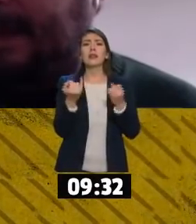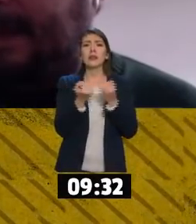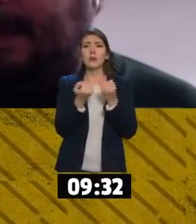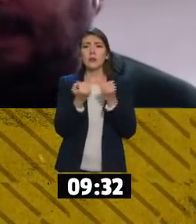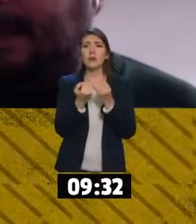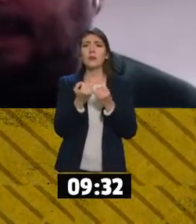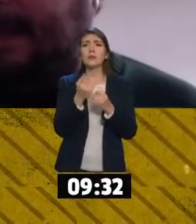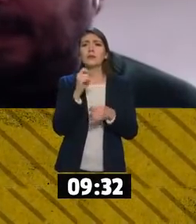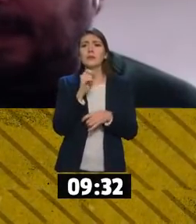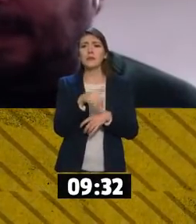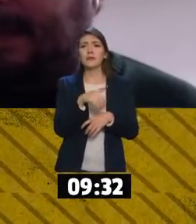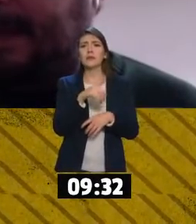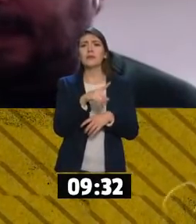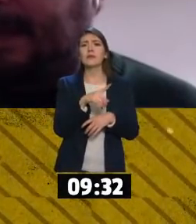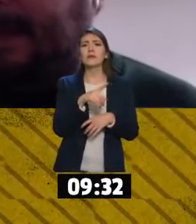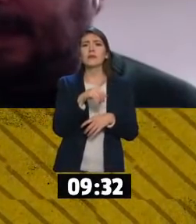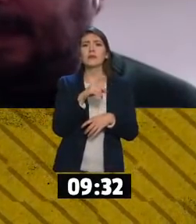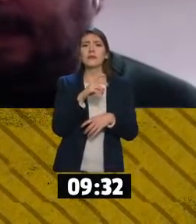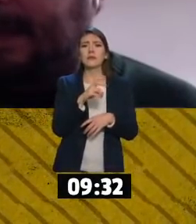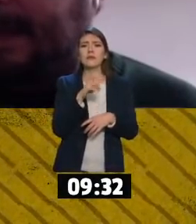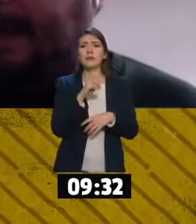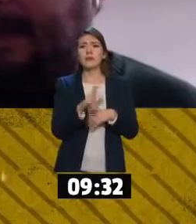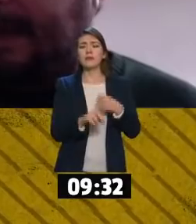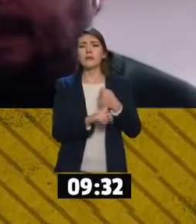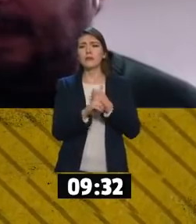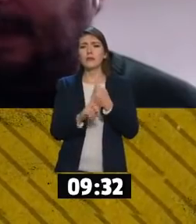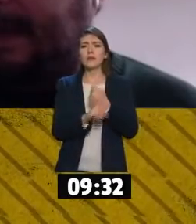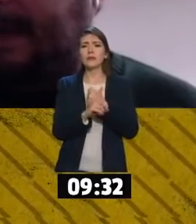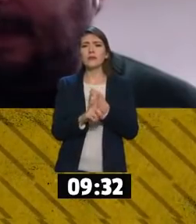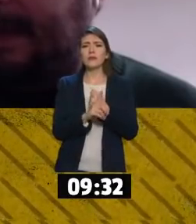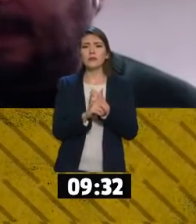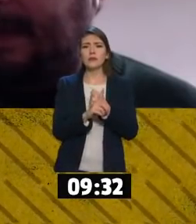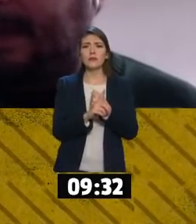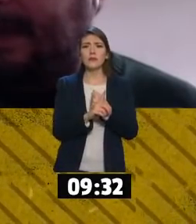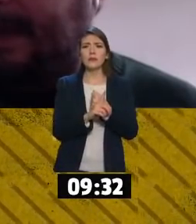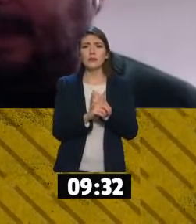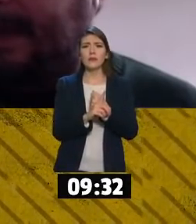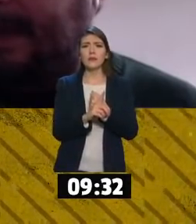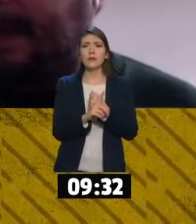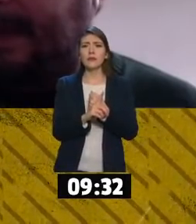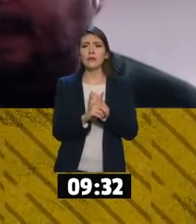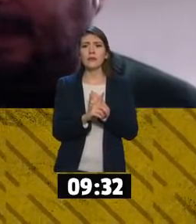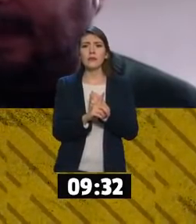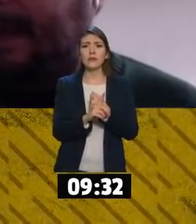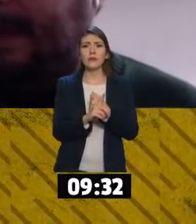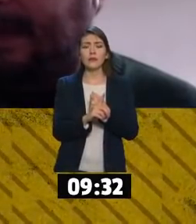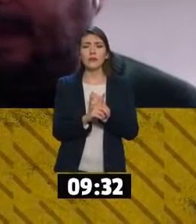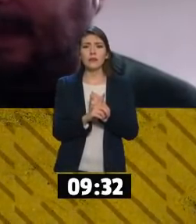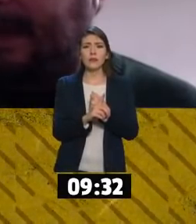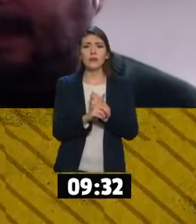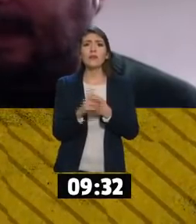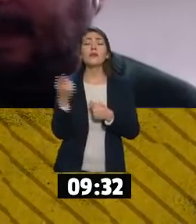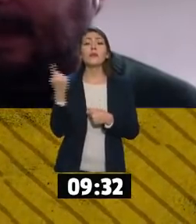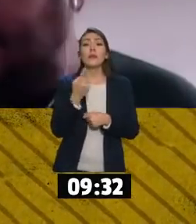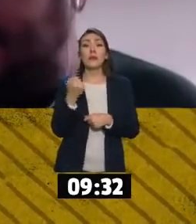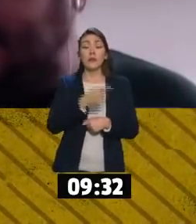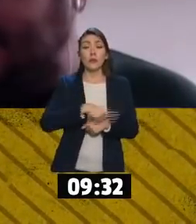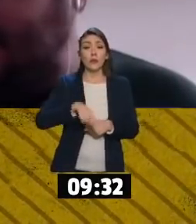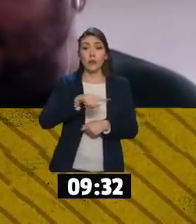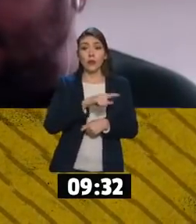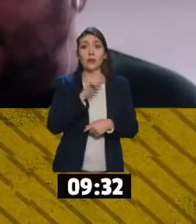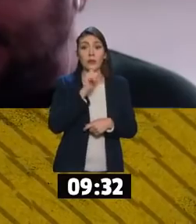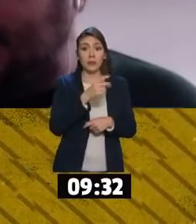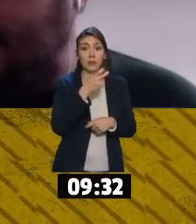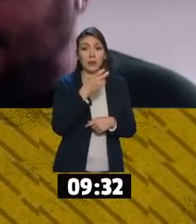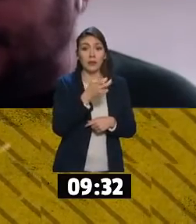están con esta cosa de que cuando que eventualmente nos vamos a empezar a recomer nosotros porque pues de ahí se